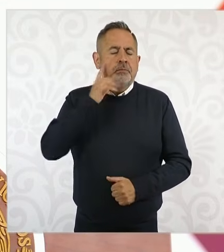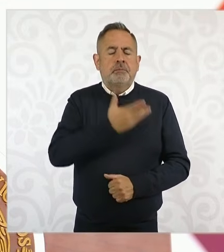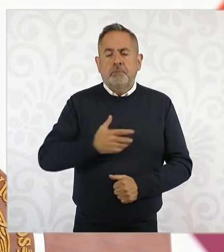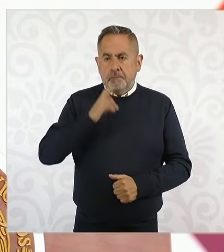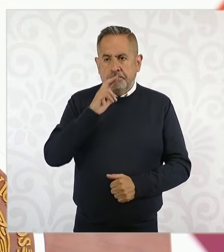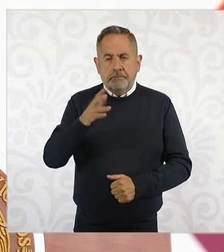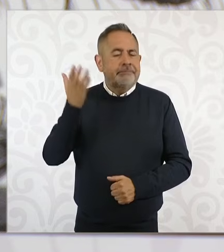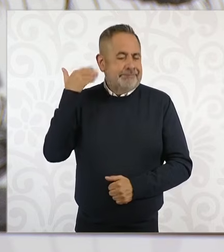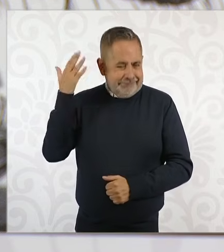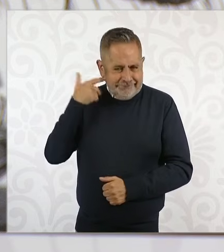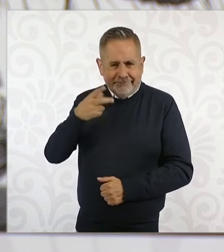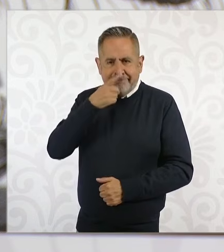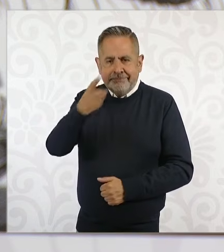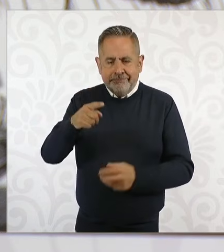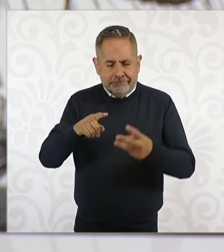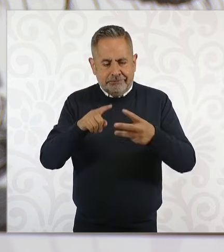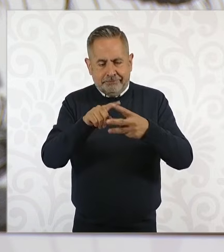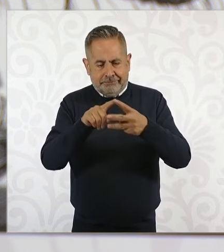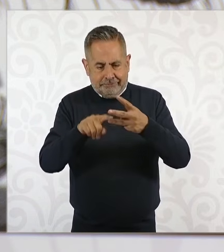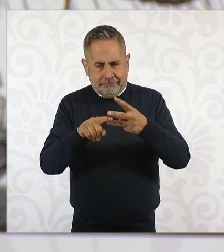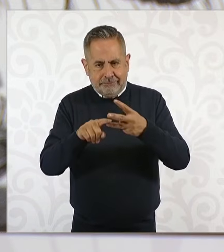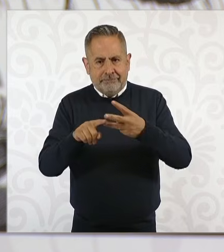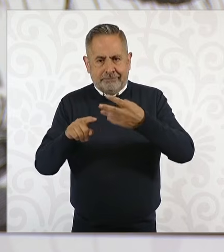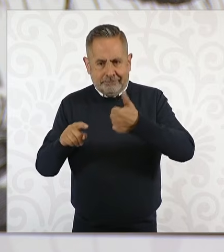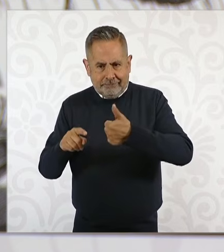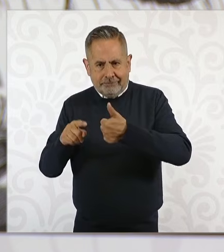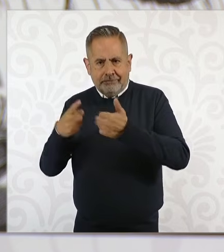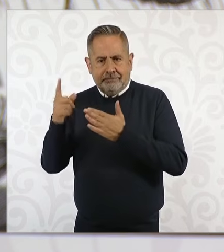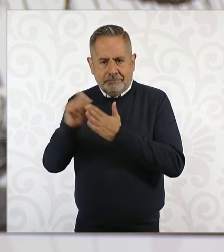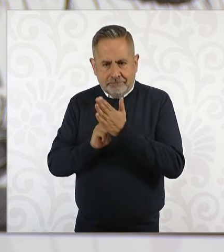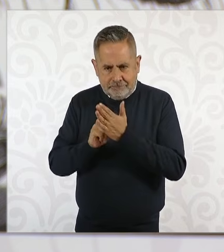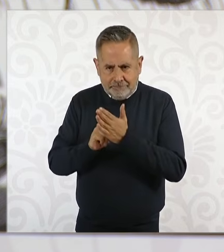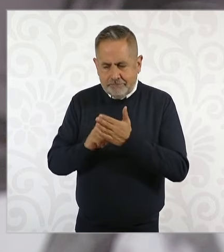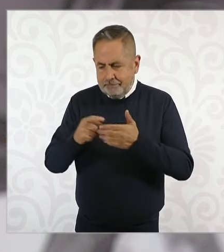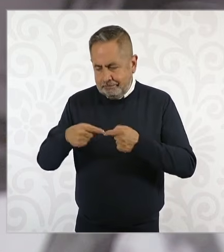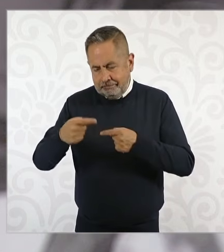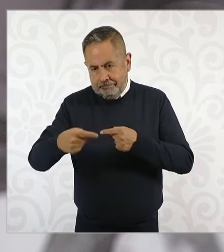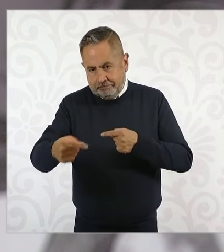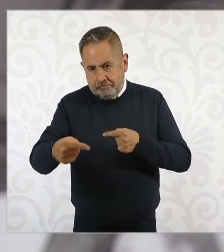el segundo semestre. Ya hay algunos indicadores del segundo trimestre.